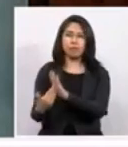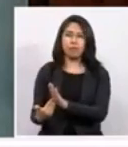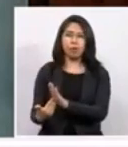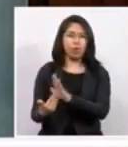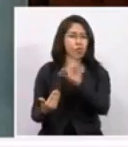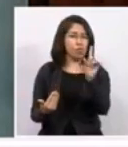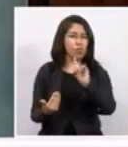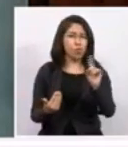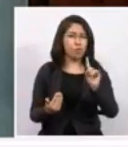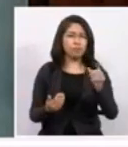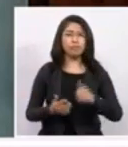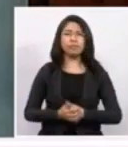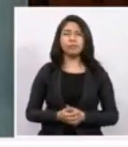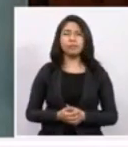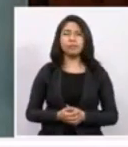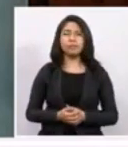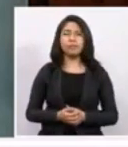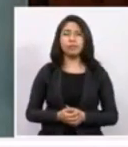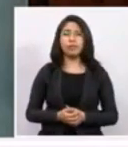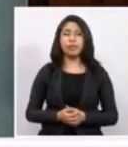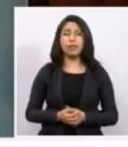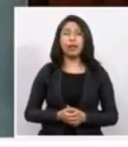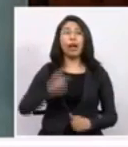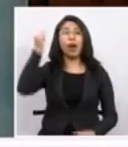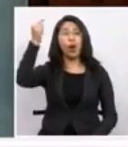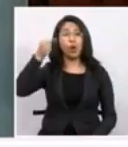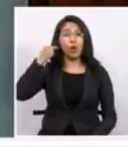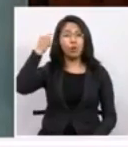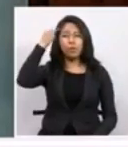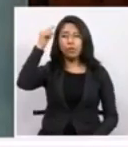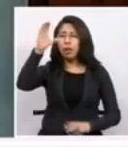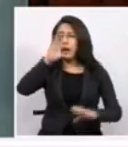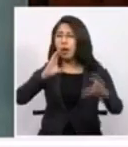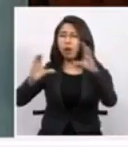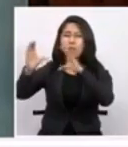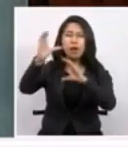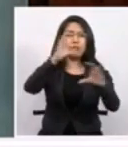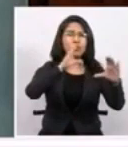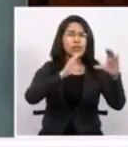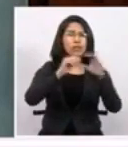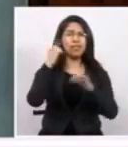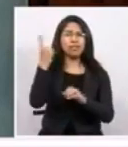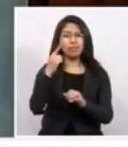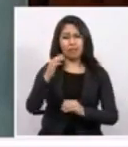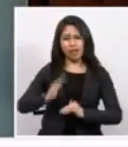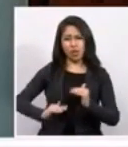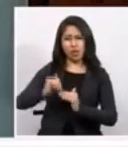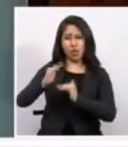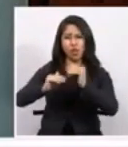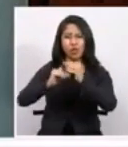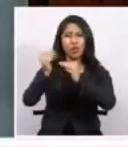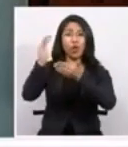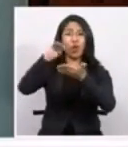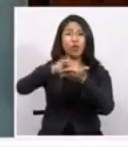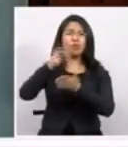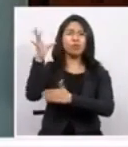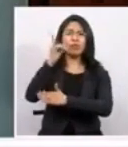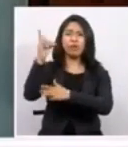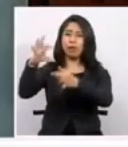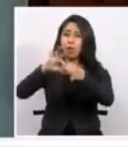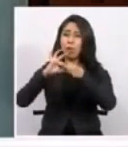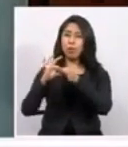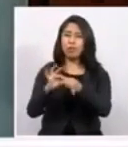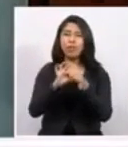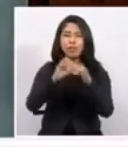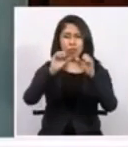ninguna naturaleza. Nuestro gobierno buscará en todo momento reconstruir nuestra patria en unidad